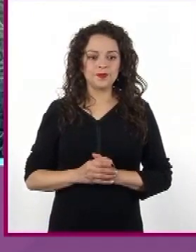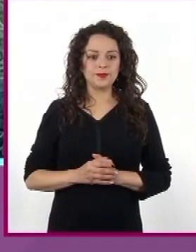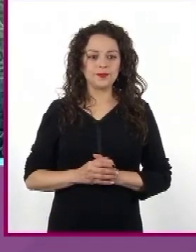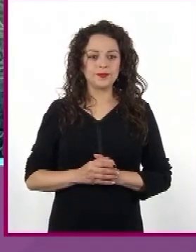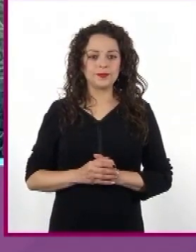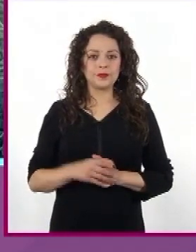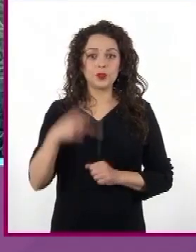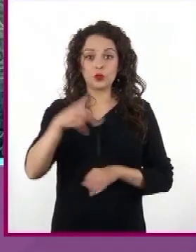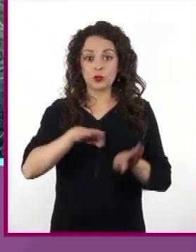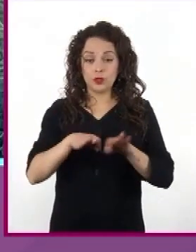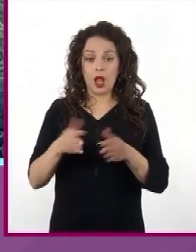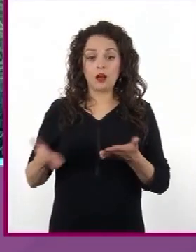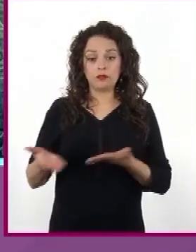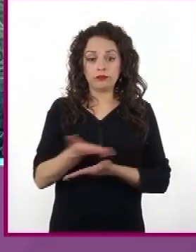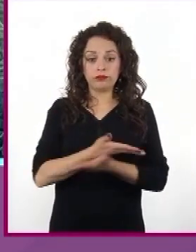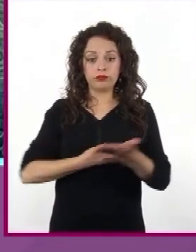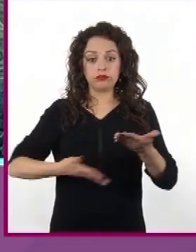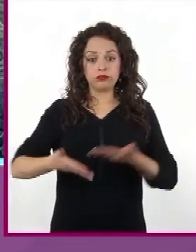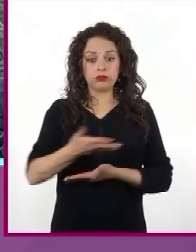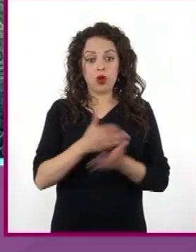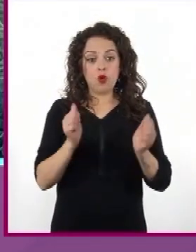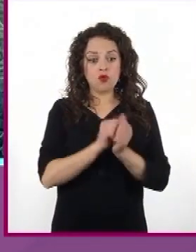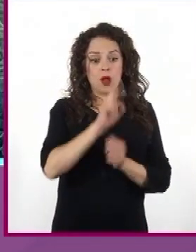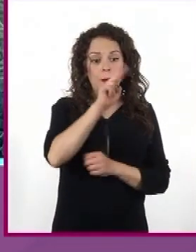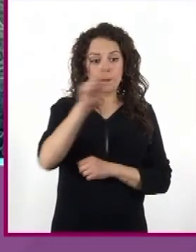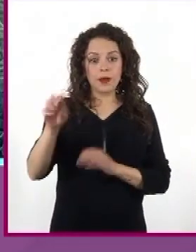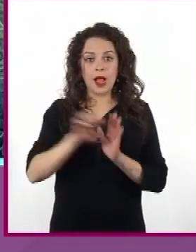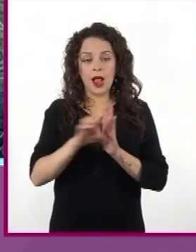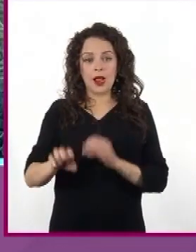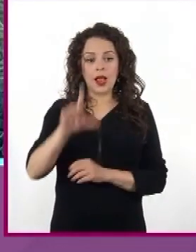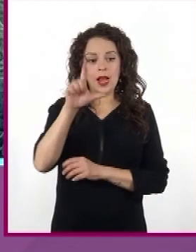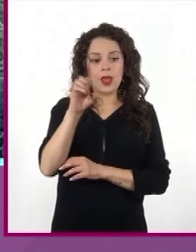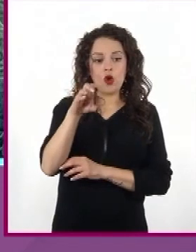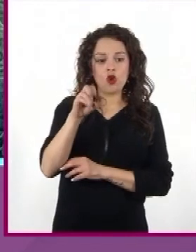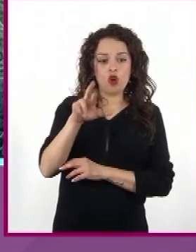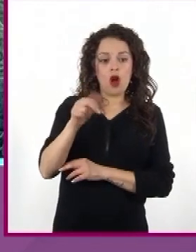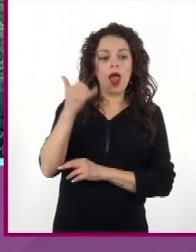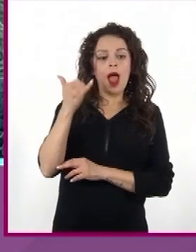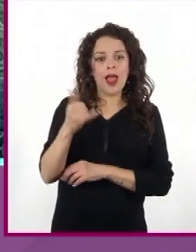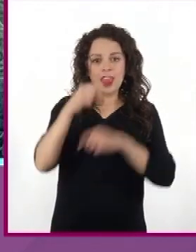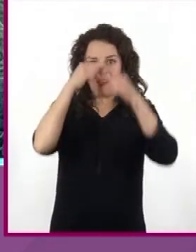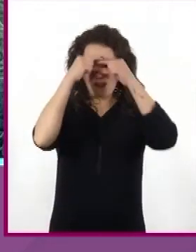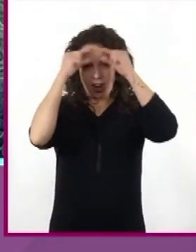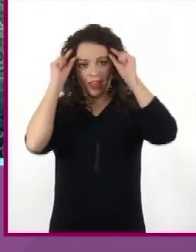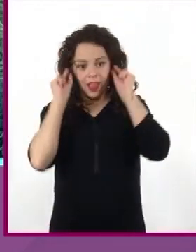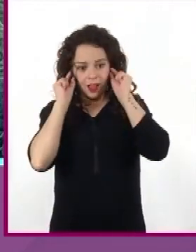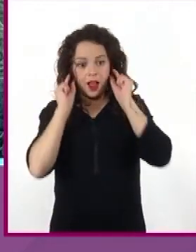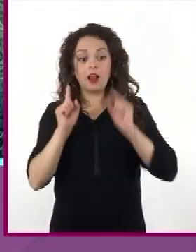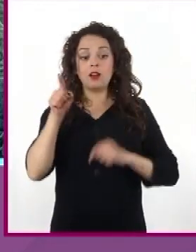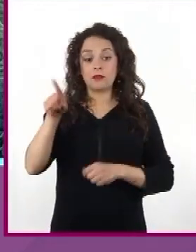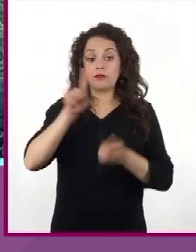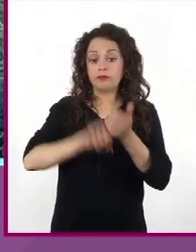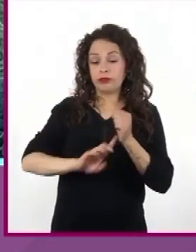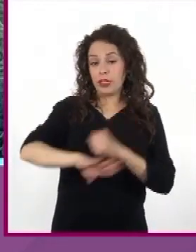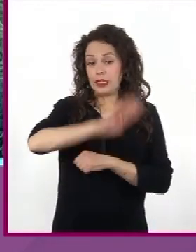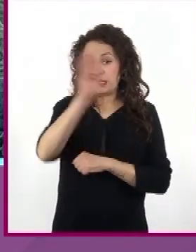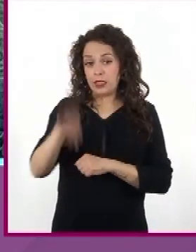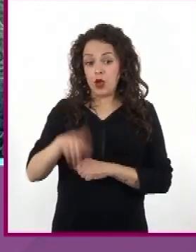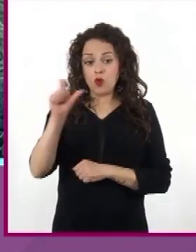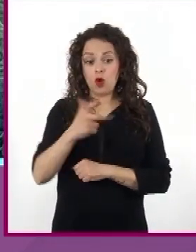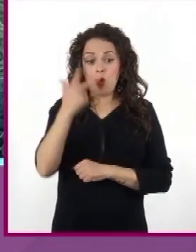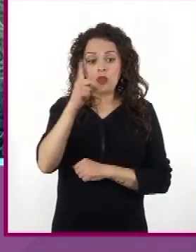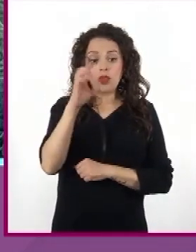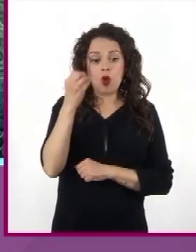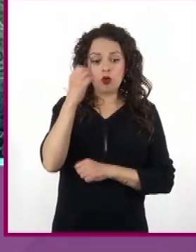Compartió su trabajo junto a pintoras como Leonora Carrington y Frida Kahlo. La artista fallece un 8 de octubre